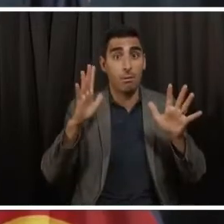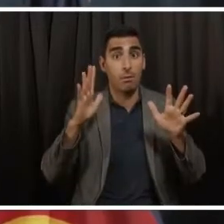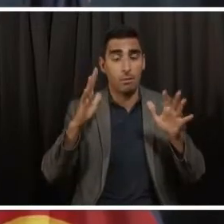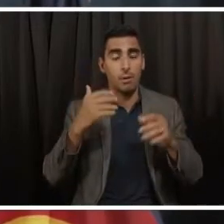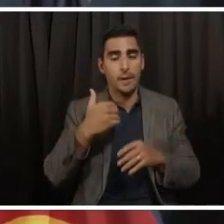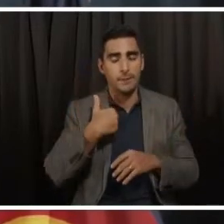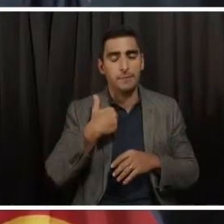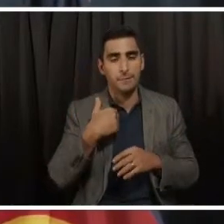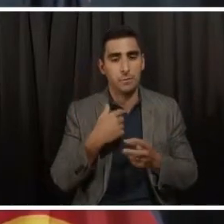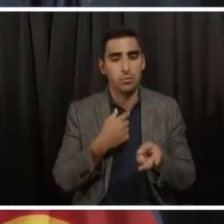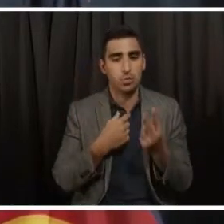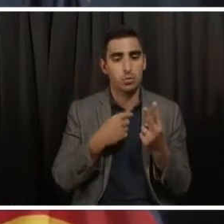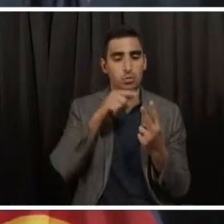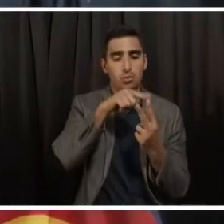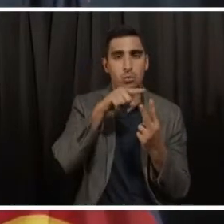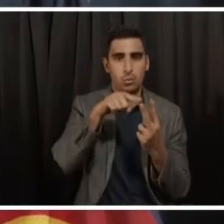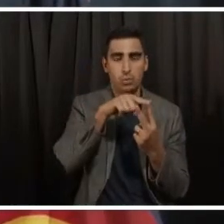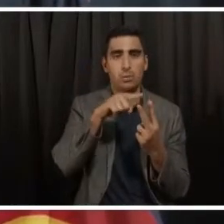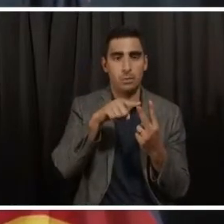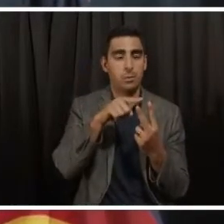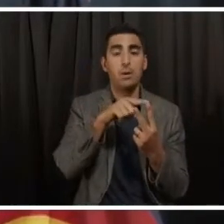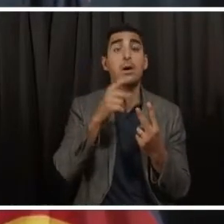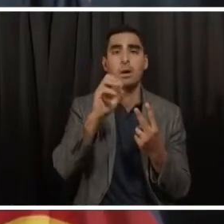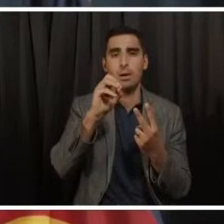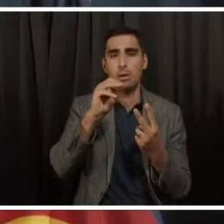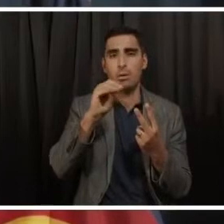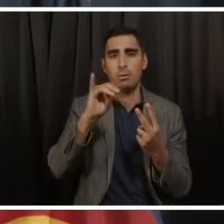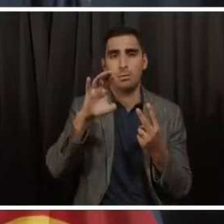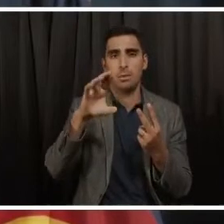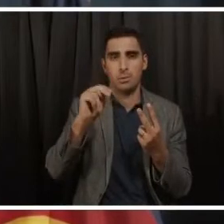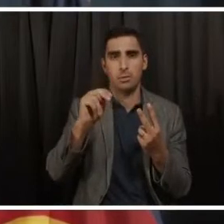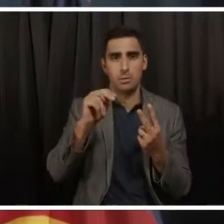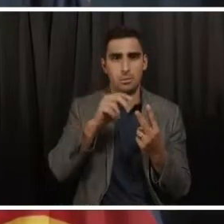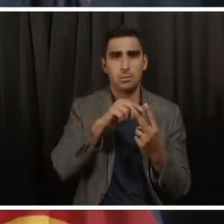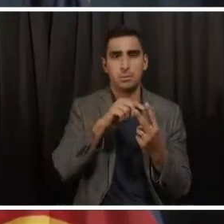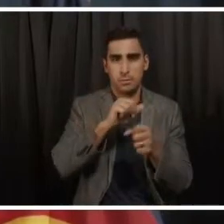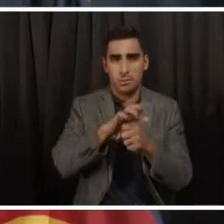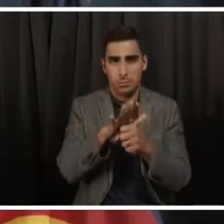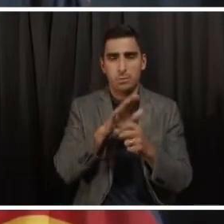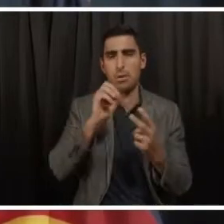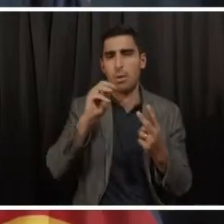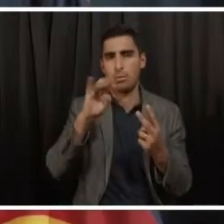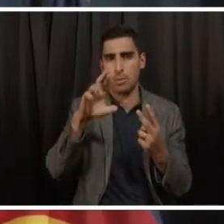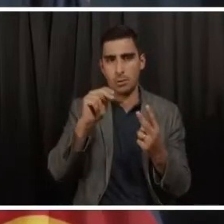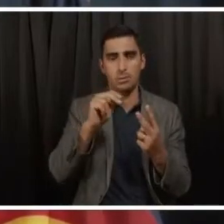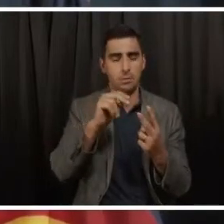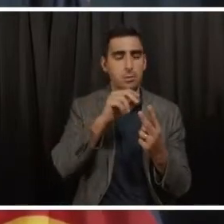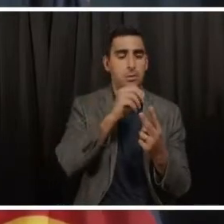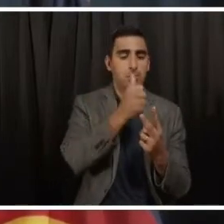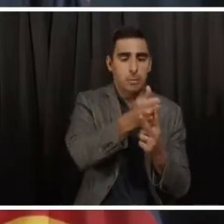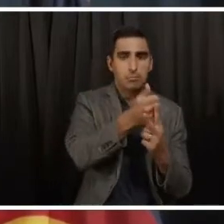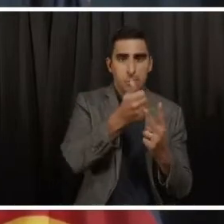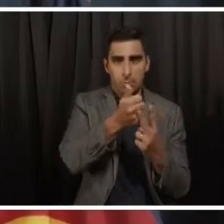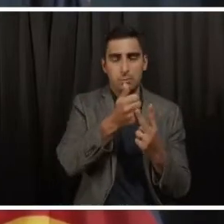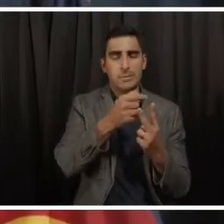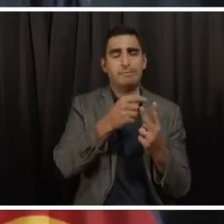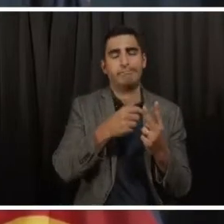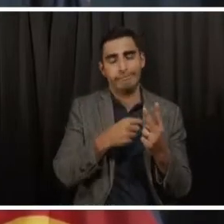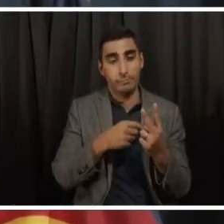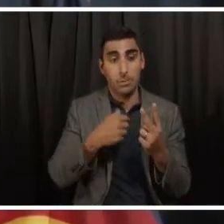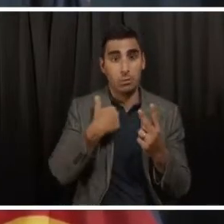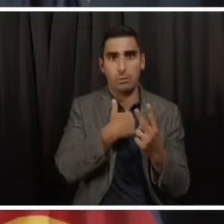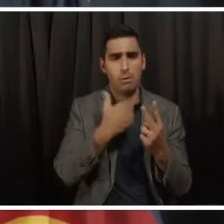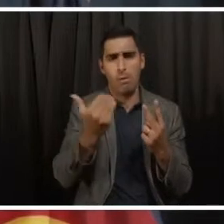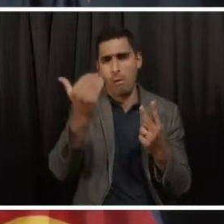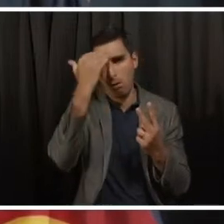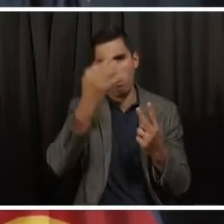dos personas que tienen el variante Omicron. Y todavía no sabemos mucho sobre este variante,